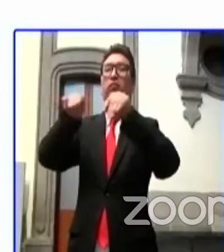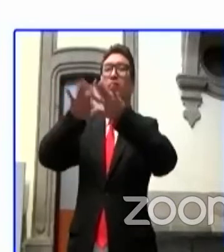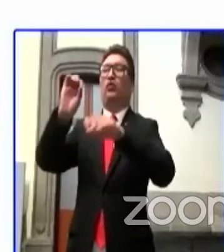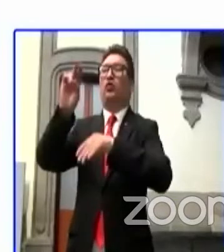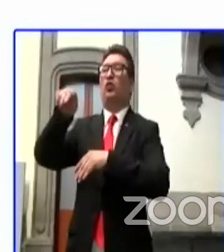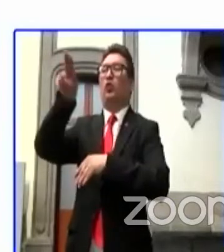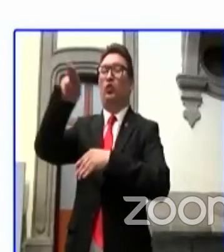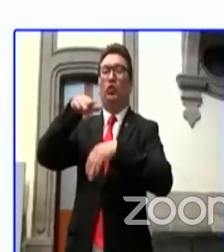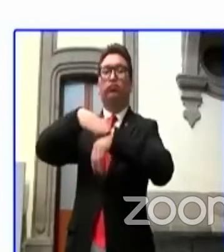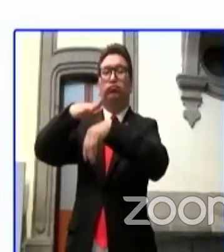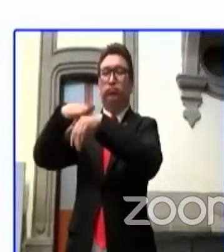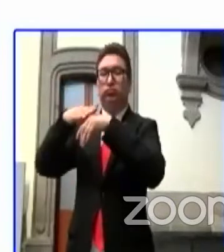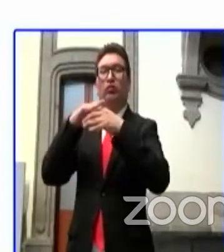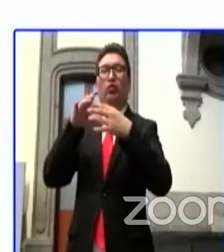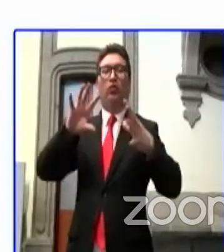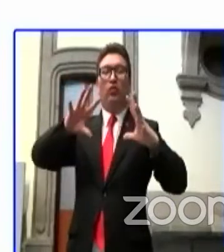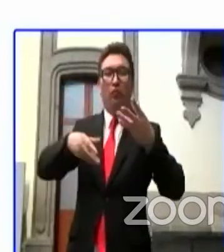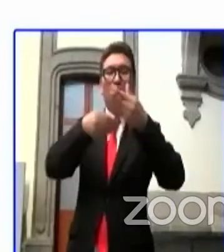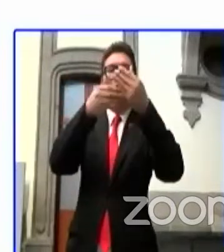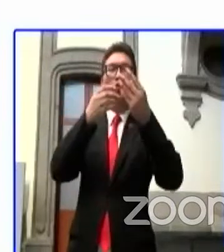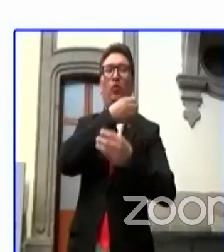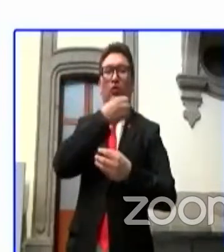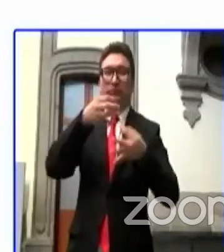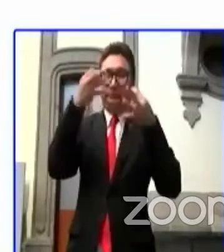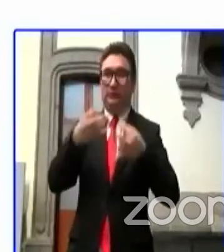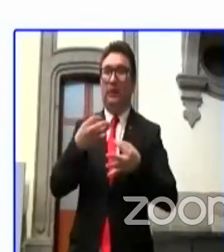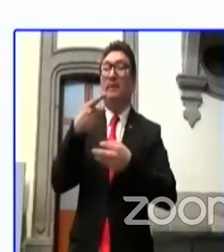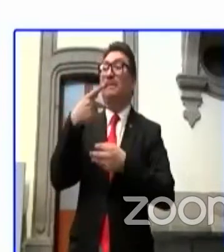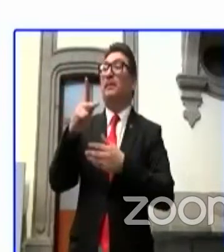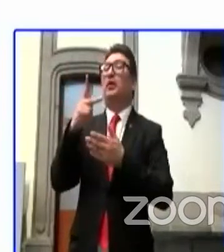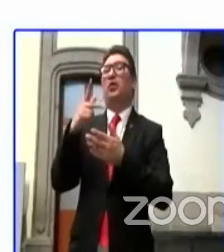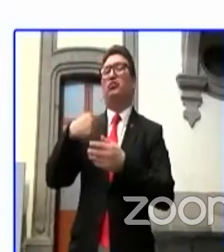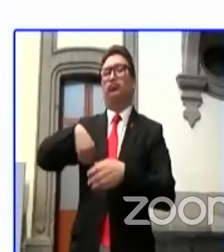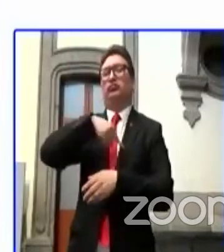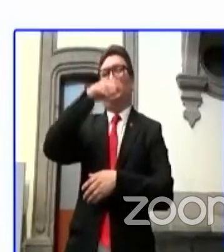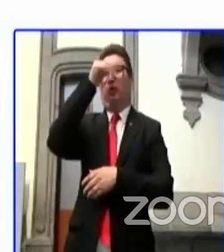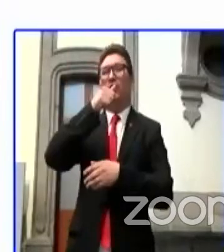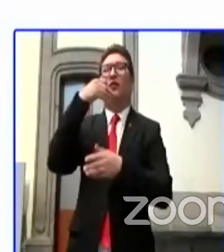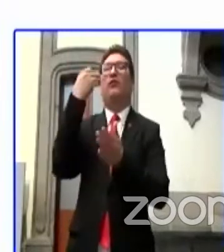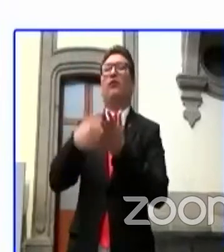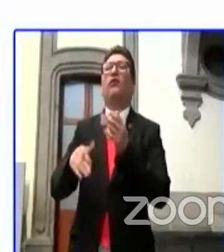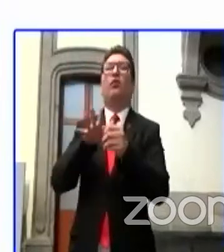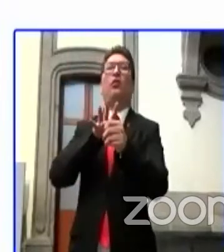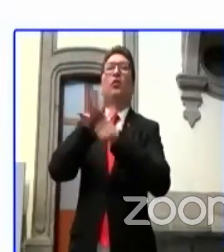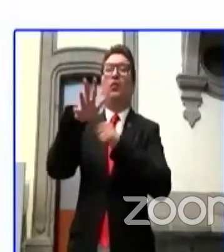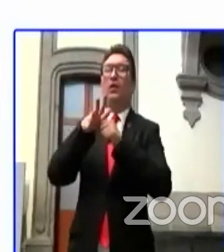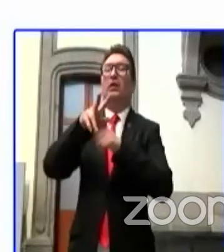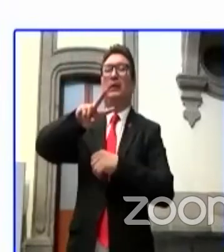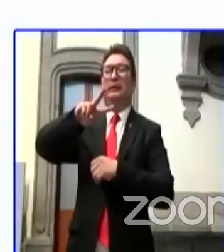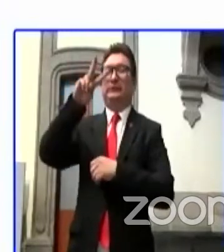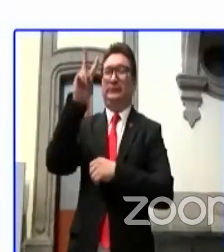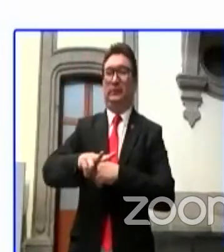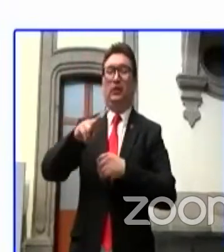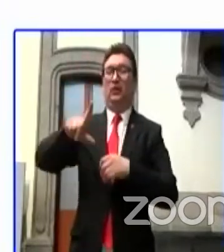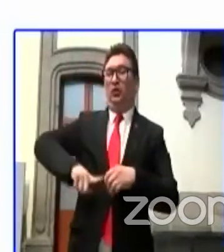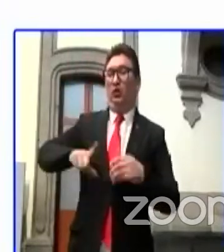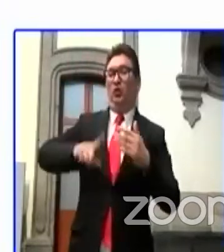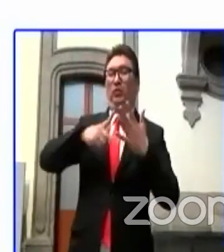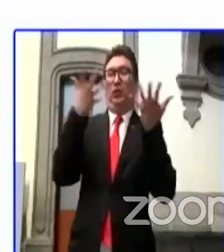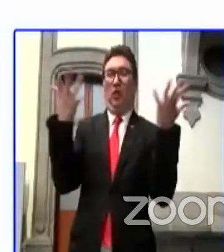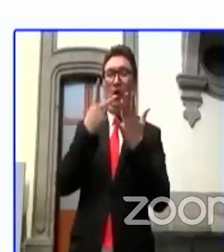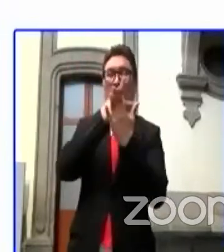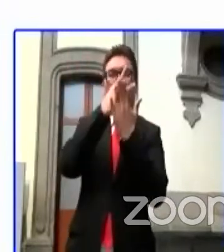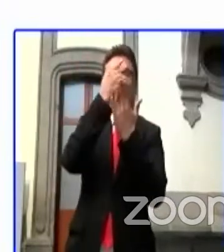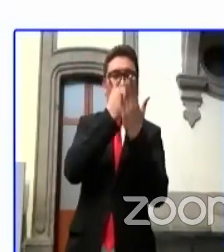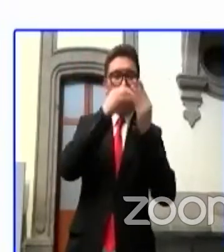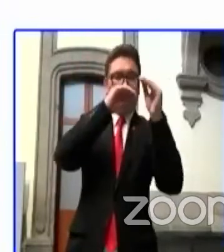ONU. Pero estamos de acuerdo en que principalmente requiere que se perciba un cambio real en las políticas públicas